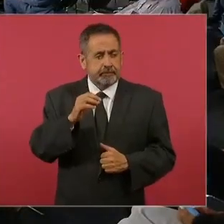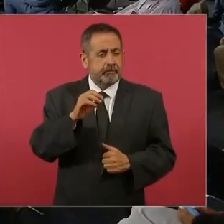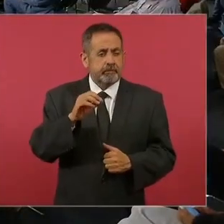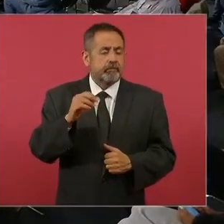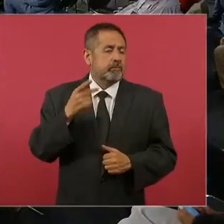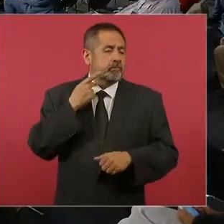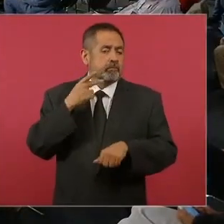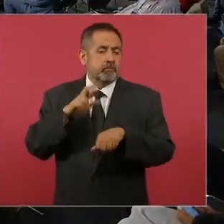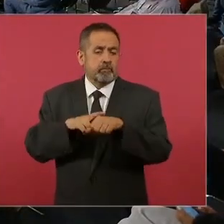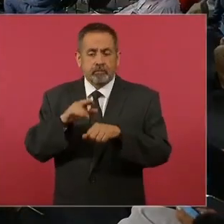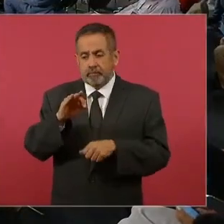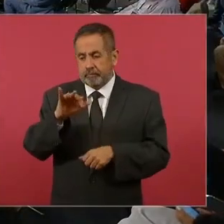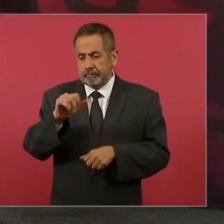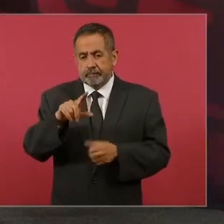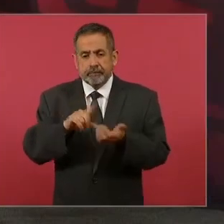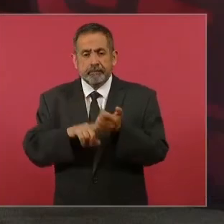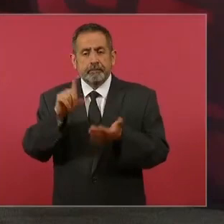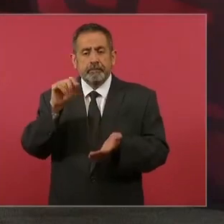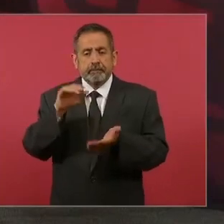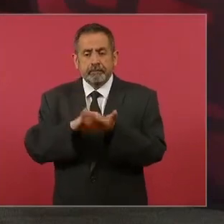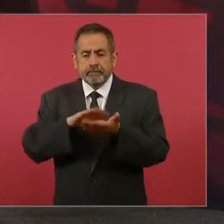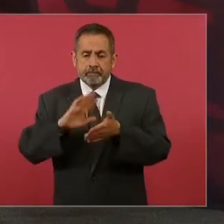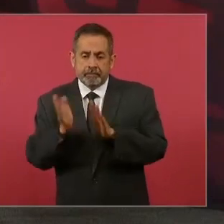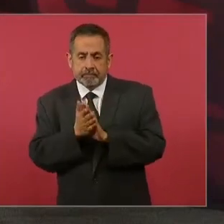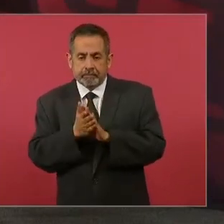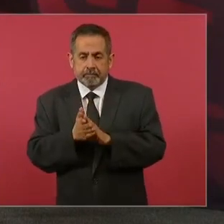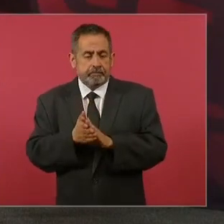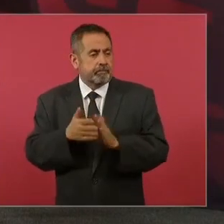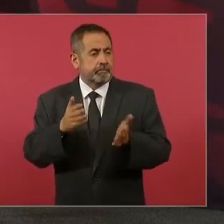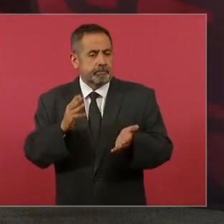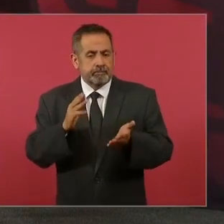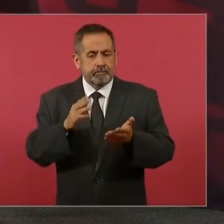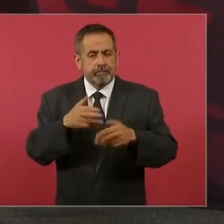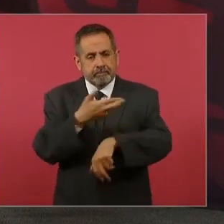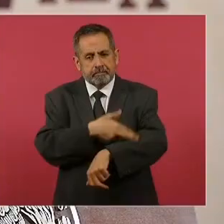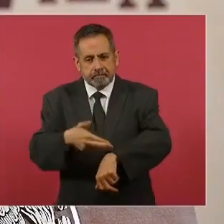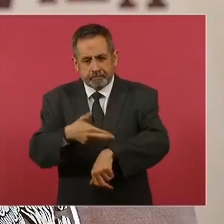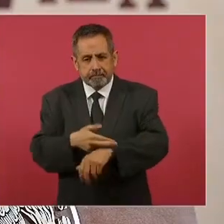Fiscal tiene más de 20,000 asuntos y de estos 2,000 o